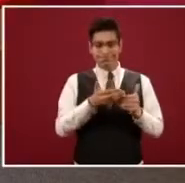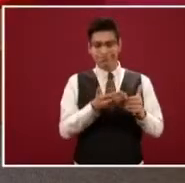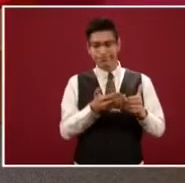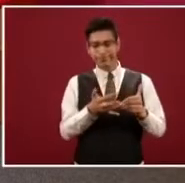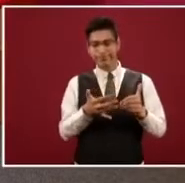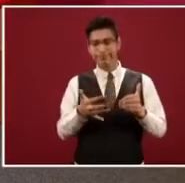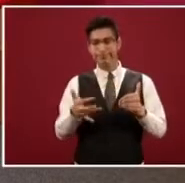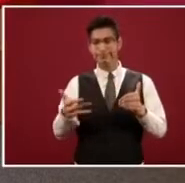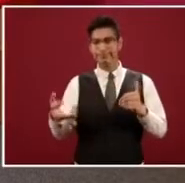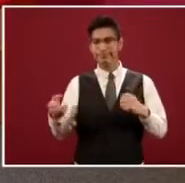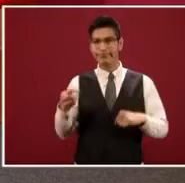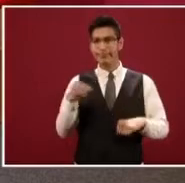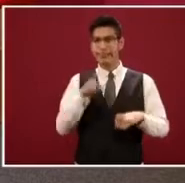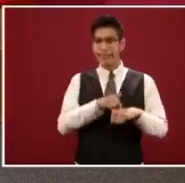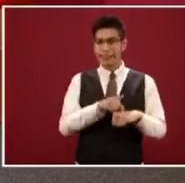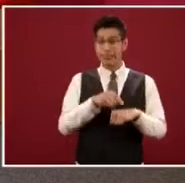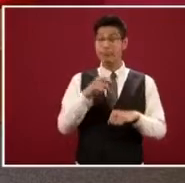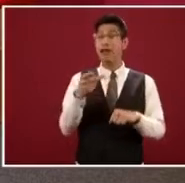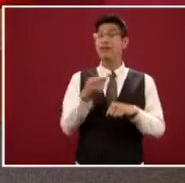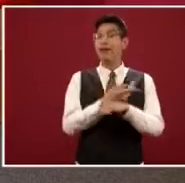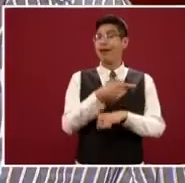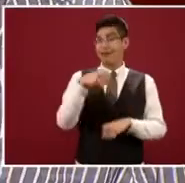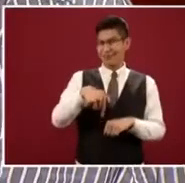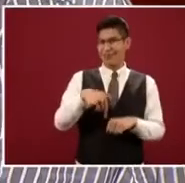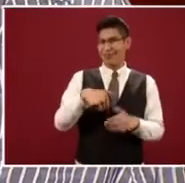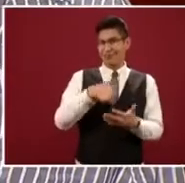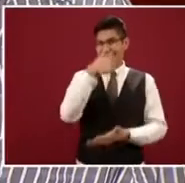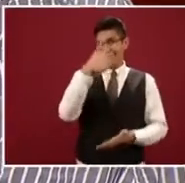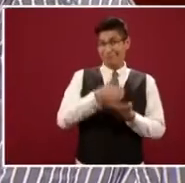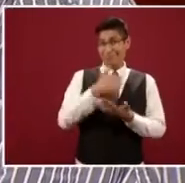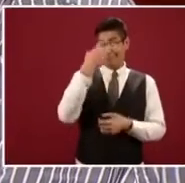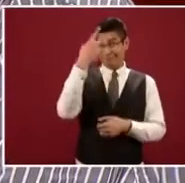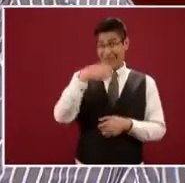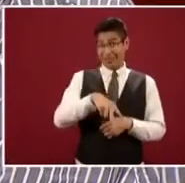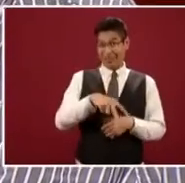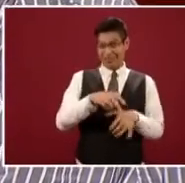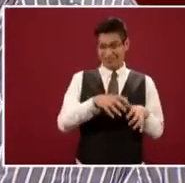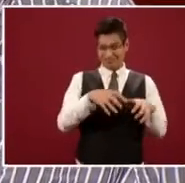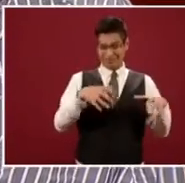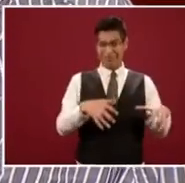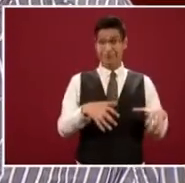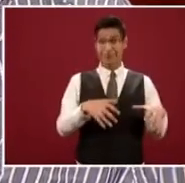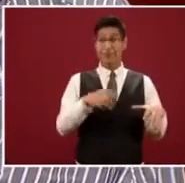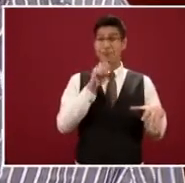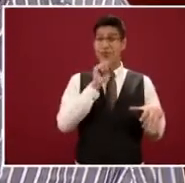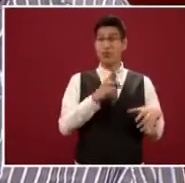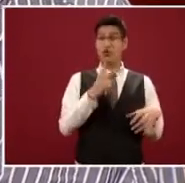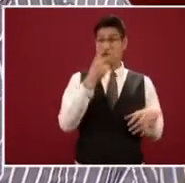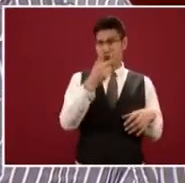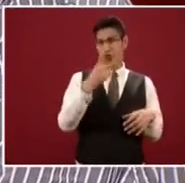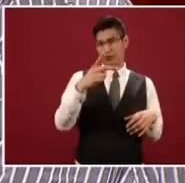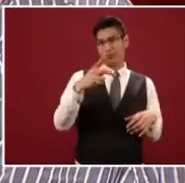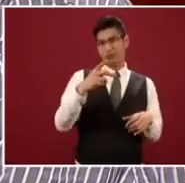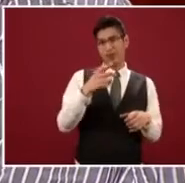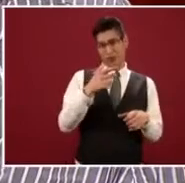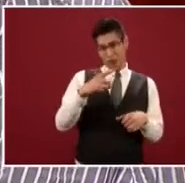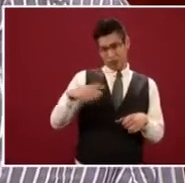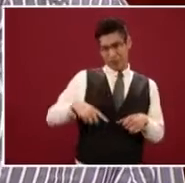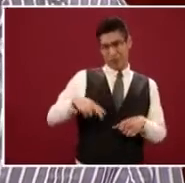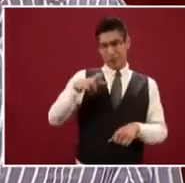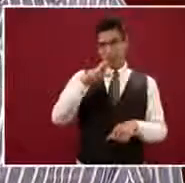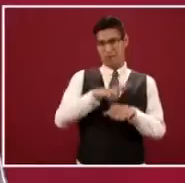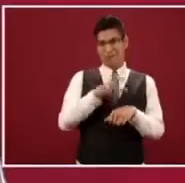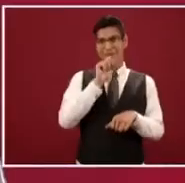los días, la zona metropolitana, bajo el liderazgo político de sus dos gobernantes, específicamente la doctora Claudia